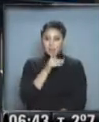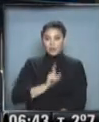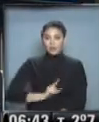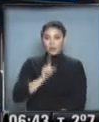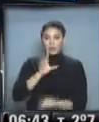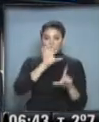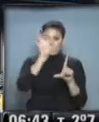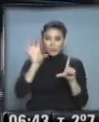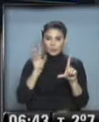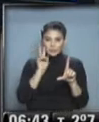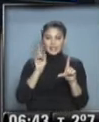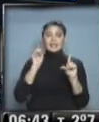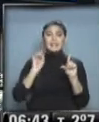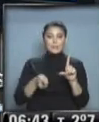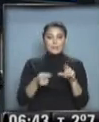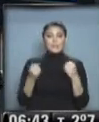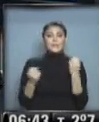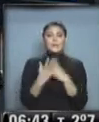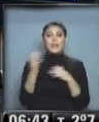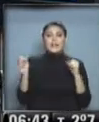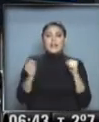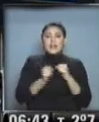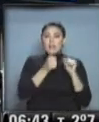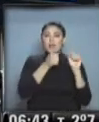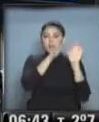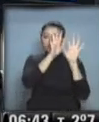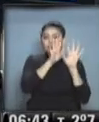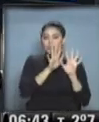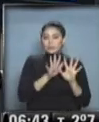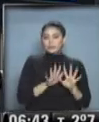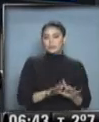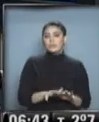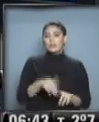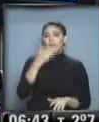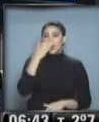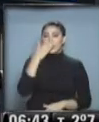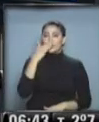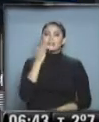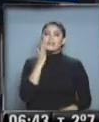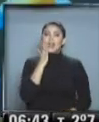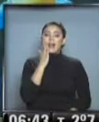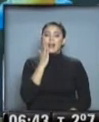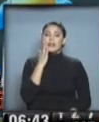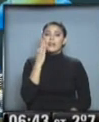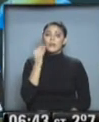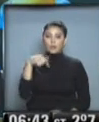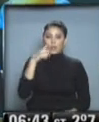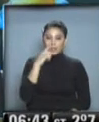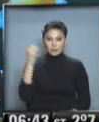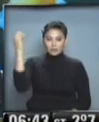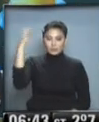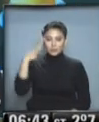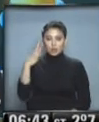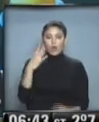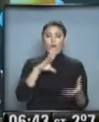noroeste argentino, también aquí una mañana muy fría con heladas, algunas moderadas, pero luego en horas de la tarde, debido a que será una jornada a pleno sol